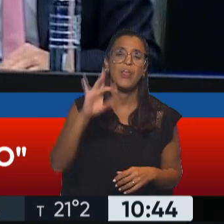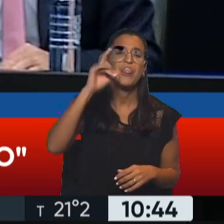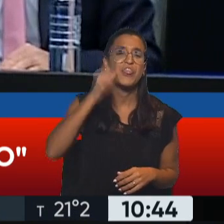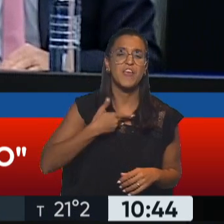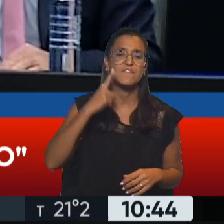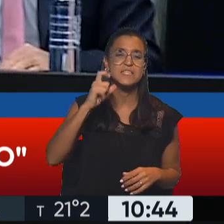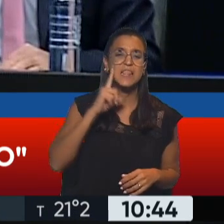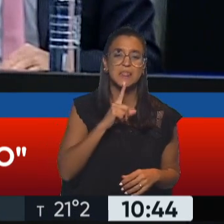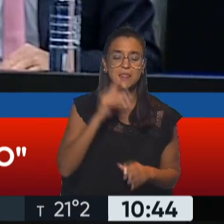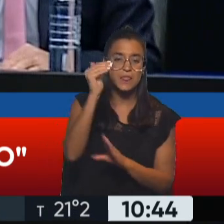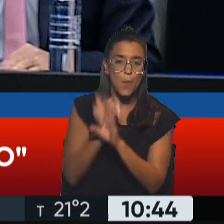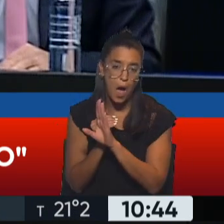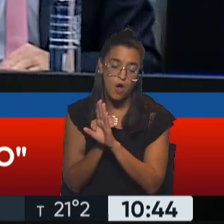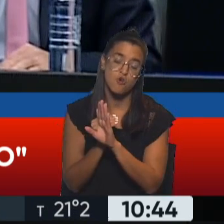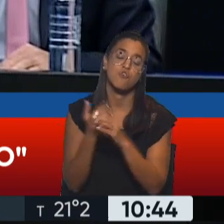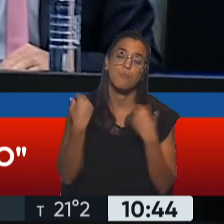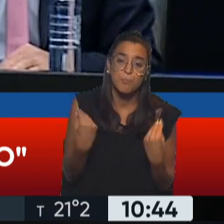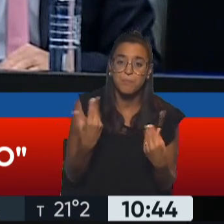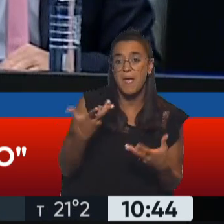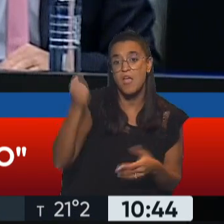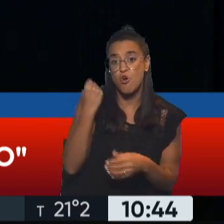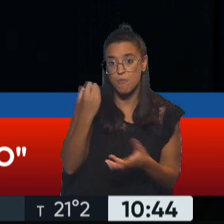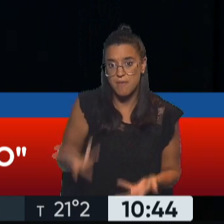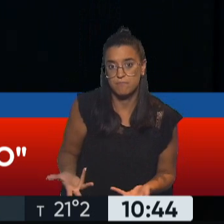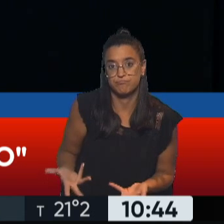fiscal sobre la base de una economía que se recupera.